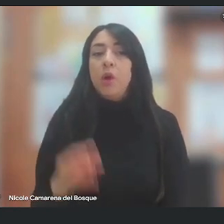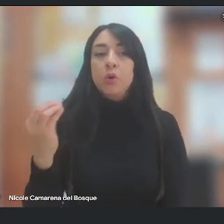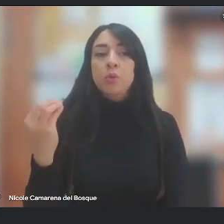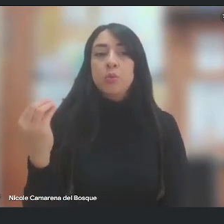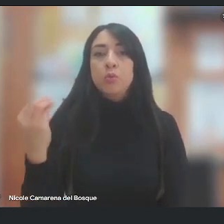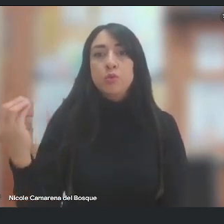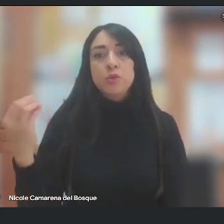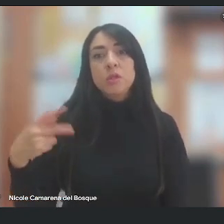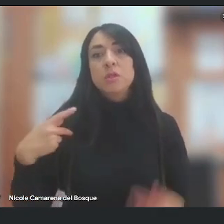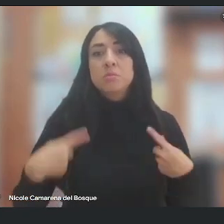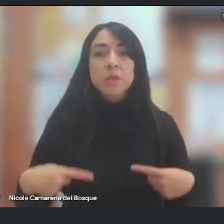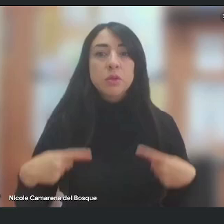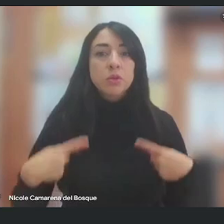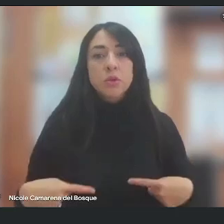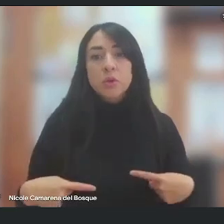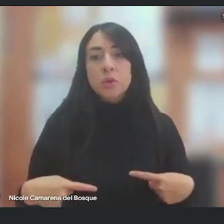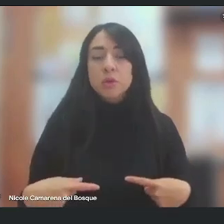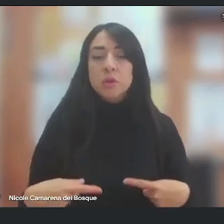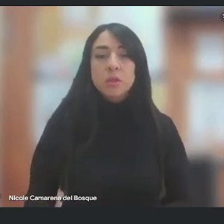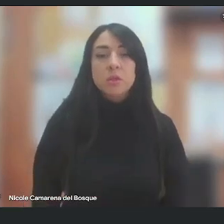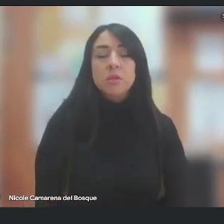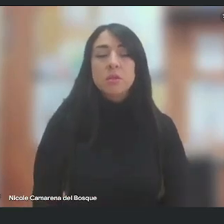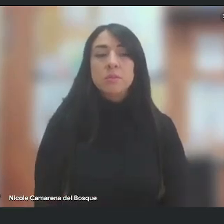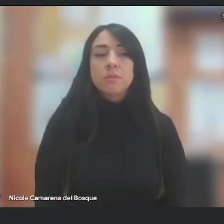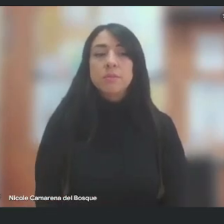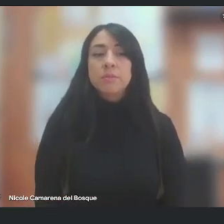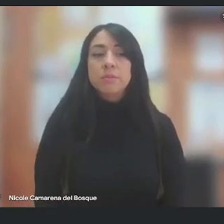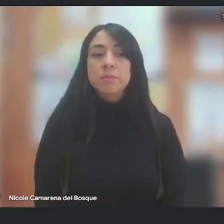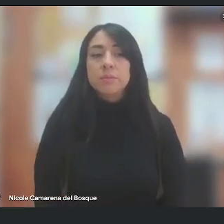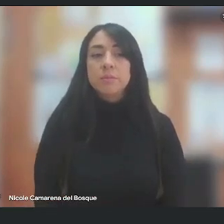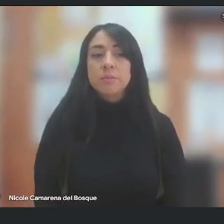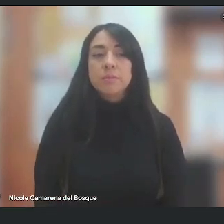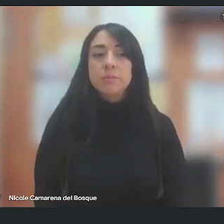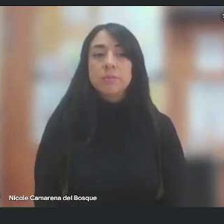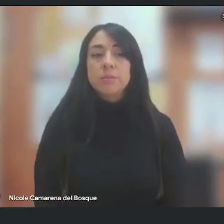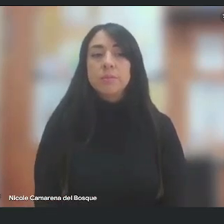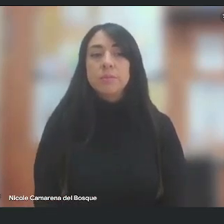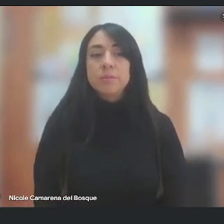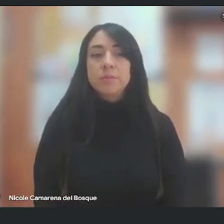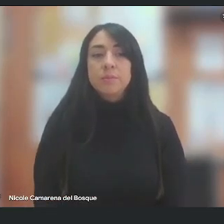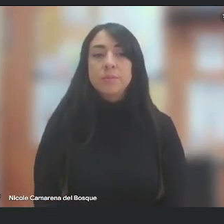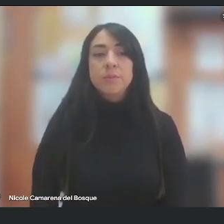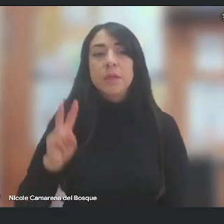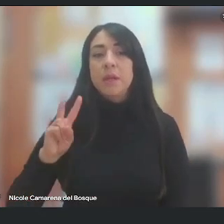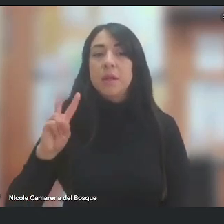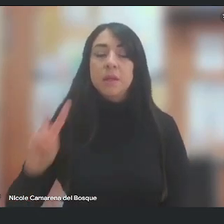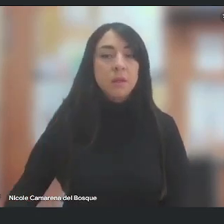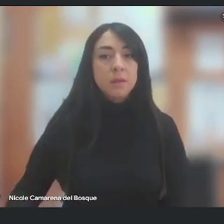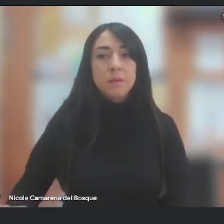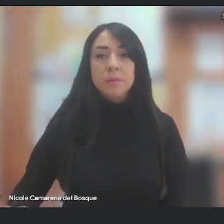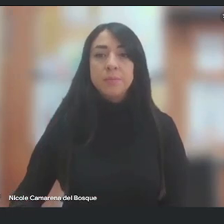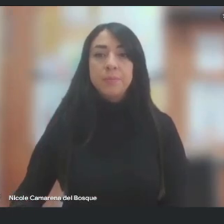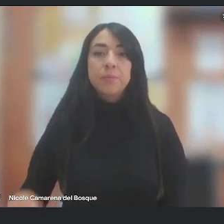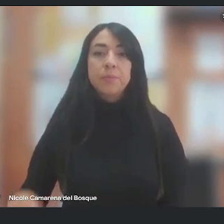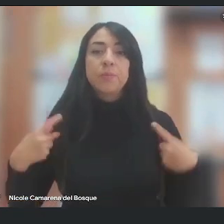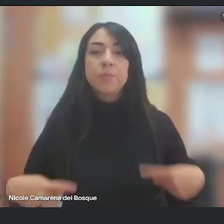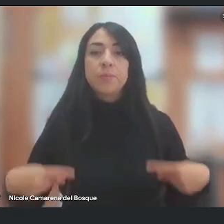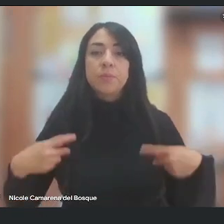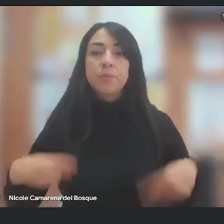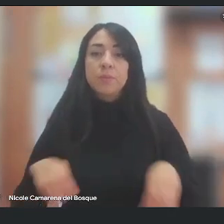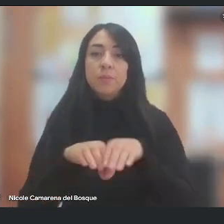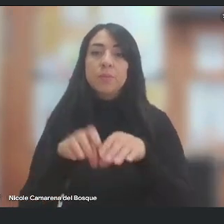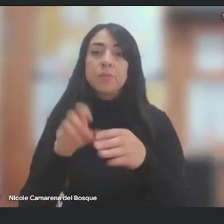o educación sexual integral o educación integral en la sexualidad. Entonces, como no hay esa